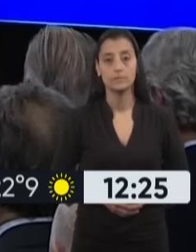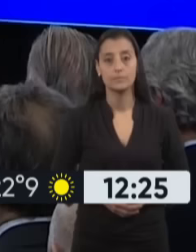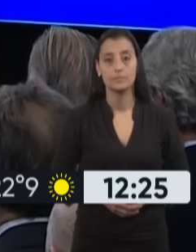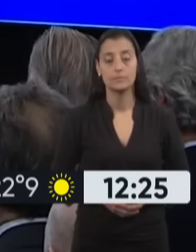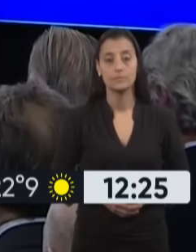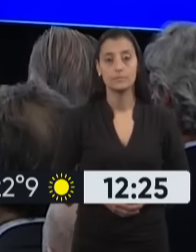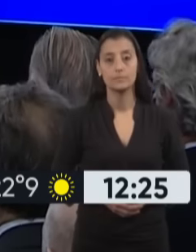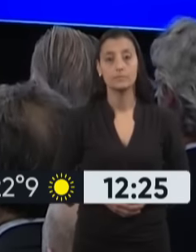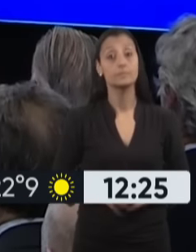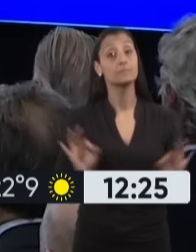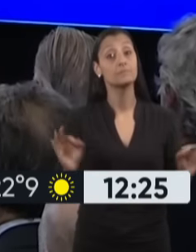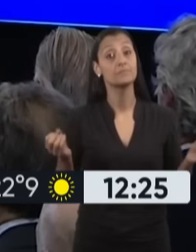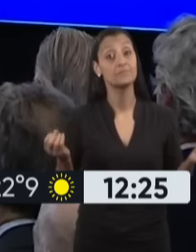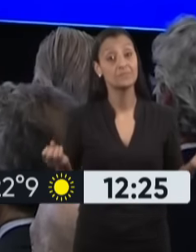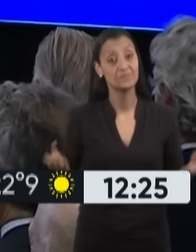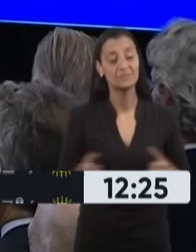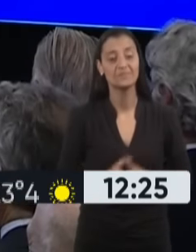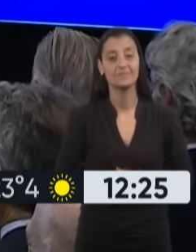Está bien.